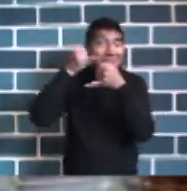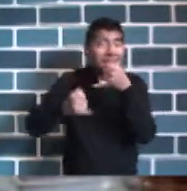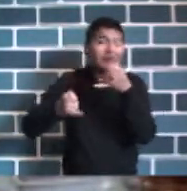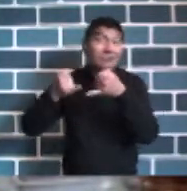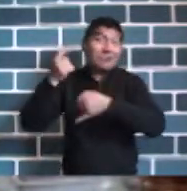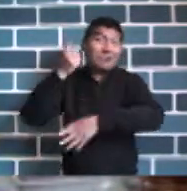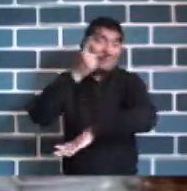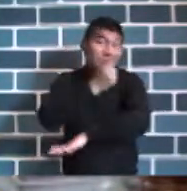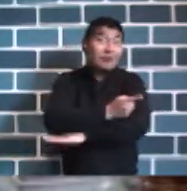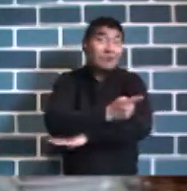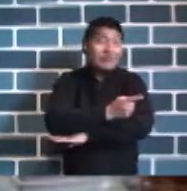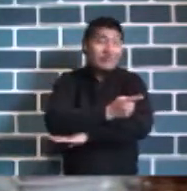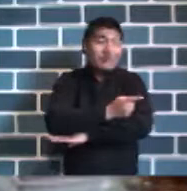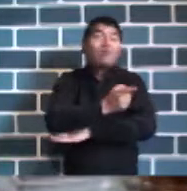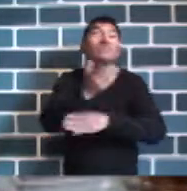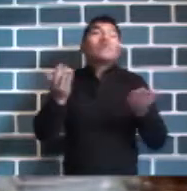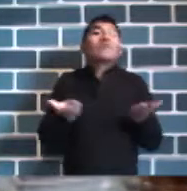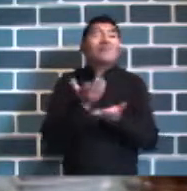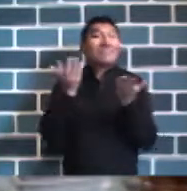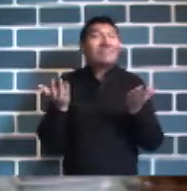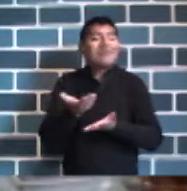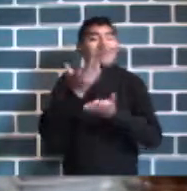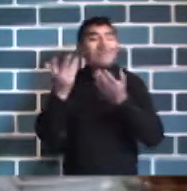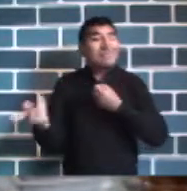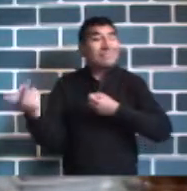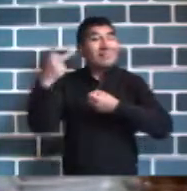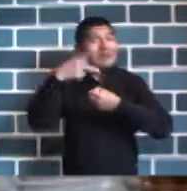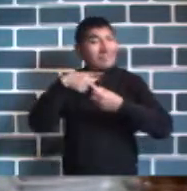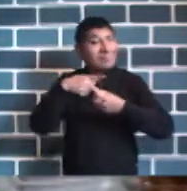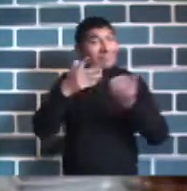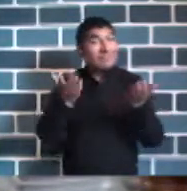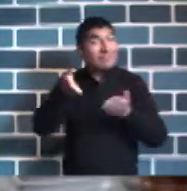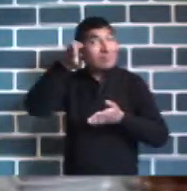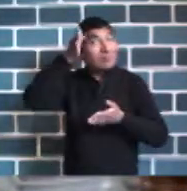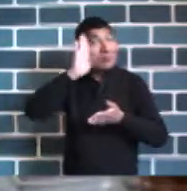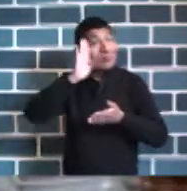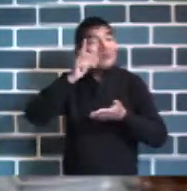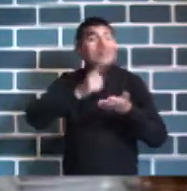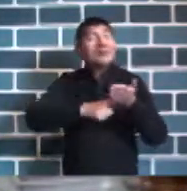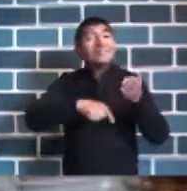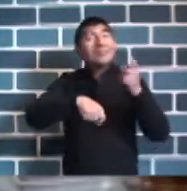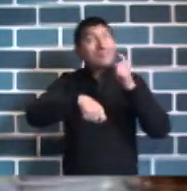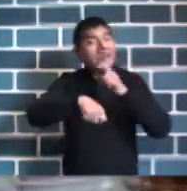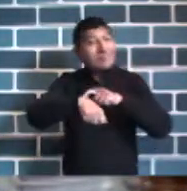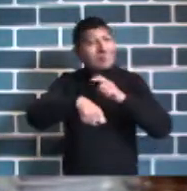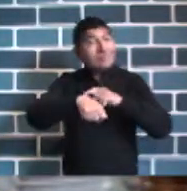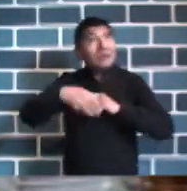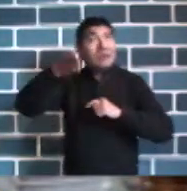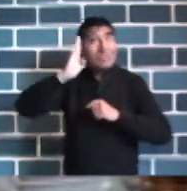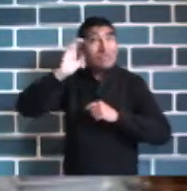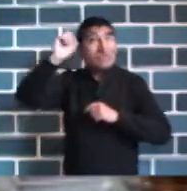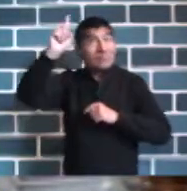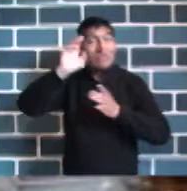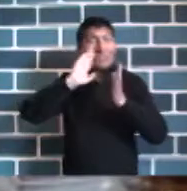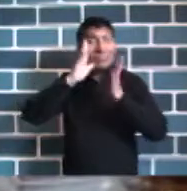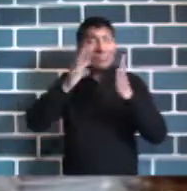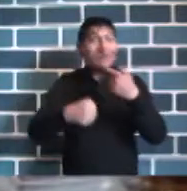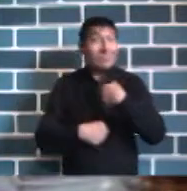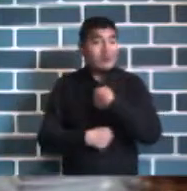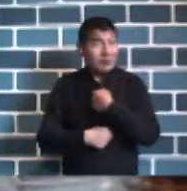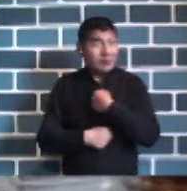jornada donde se hizo presente dios en qué acontecimiento dios me habló